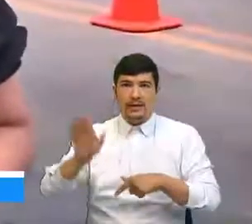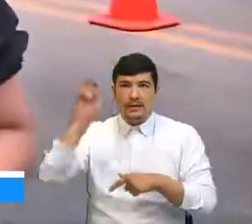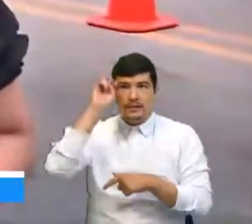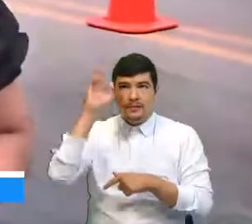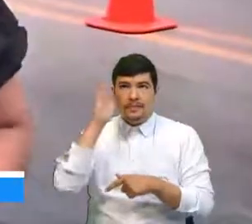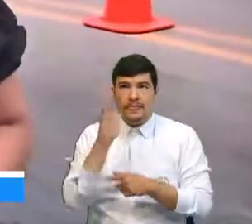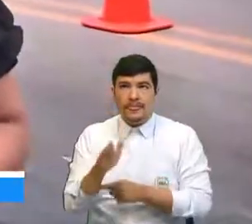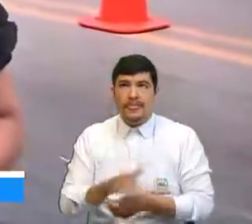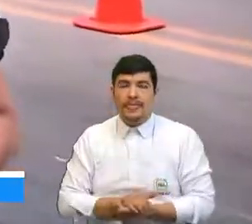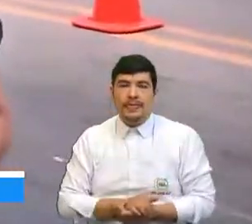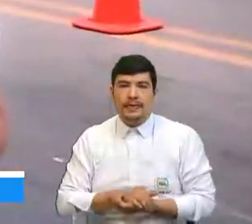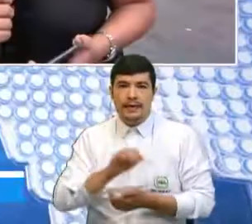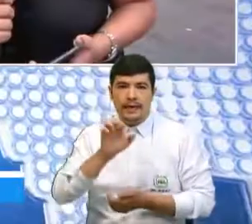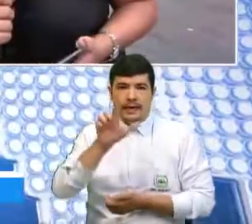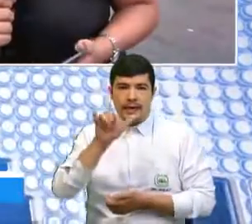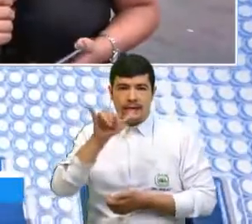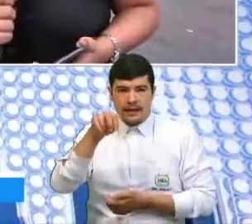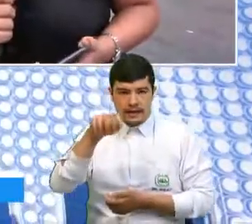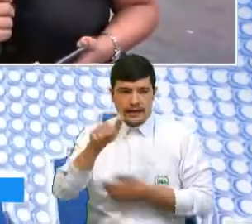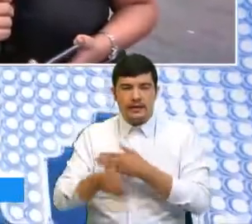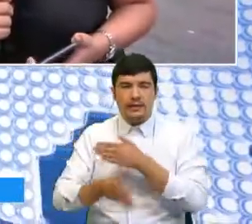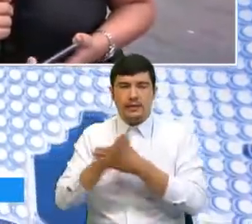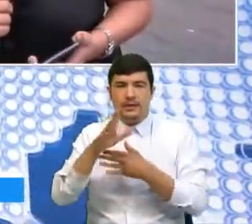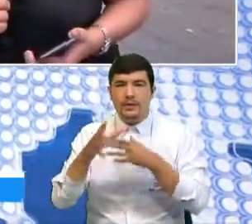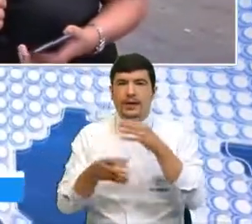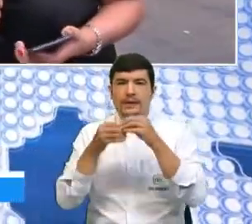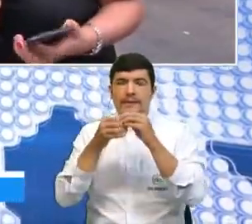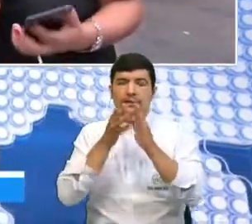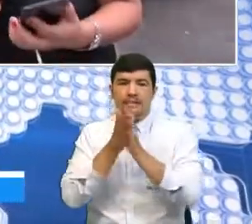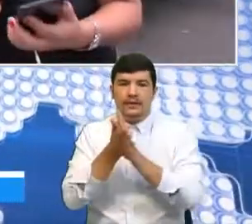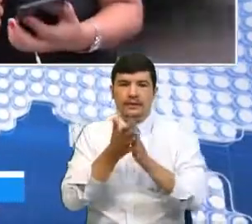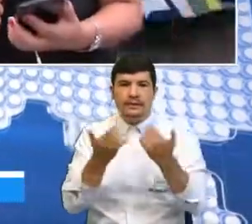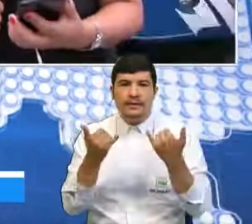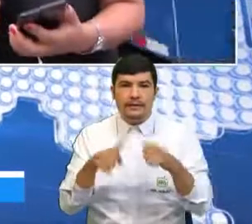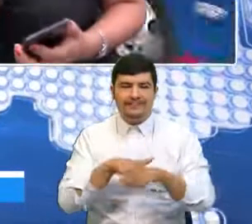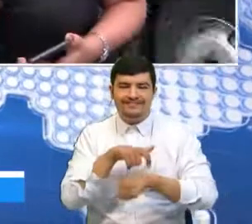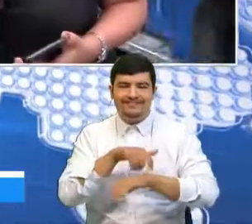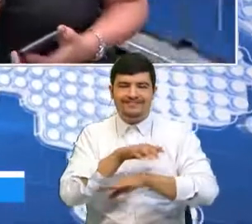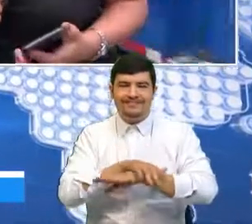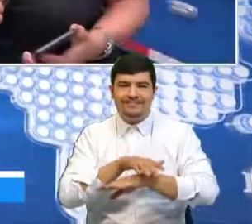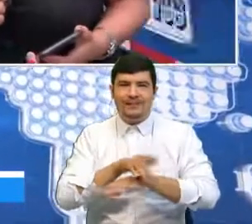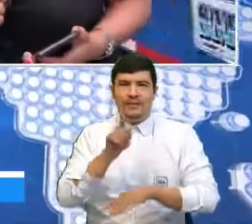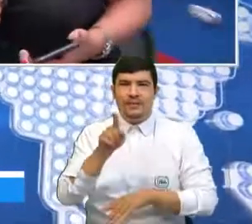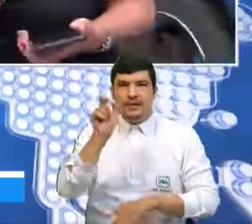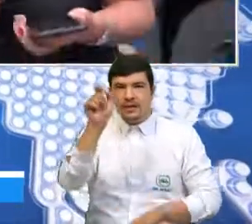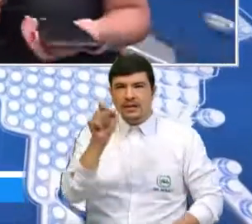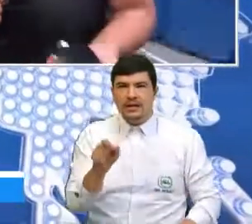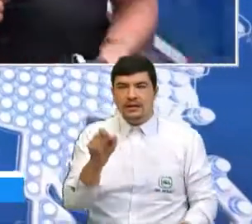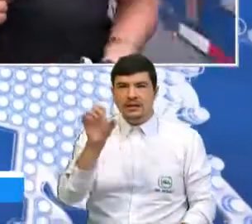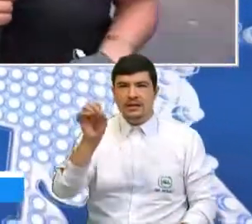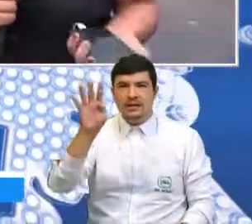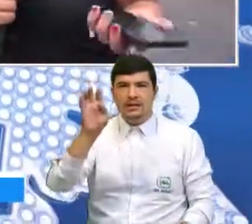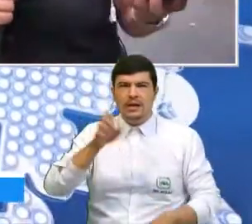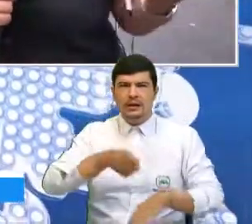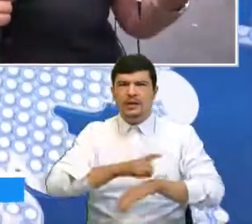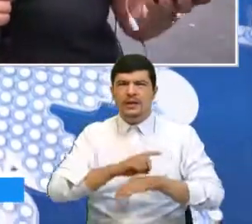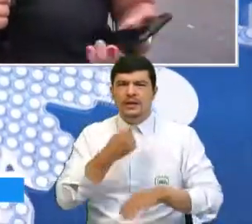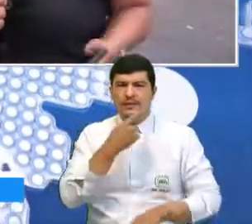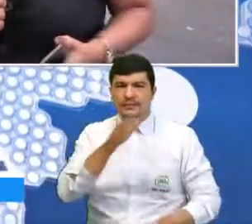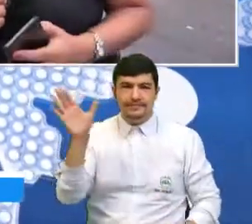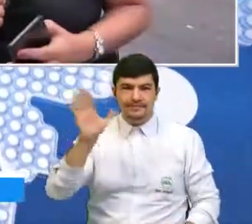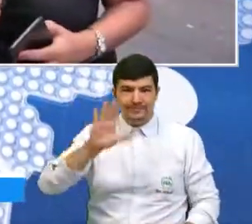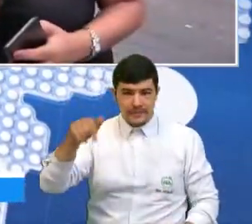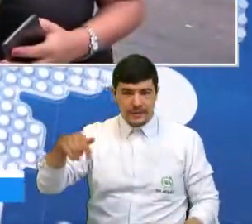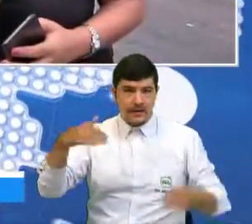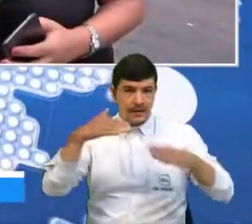Santander. Eliana, continúe usted con más información a esta hora de la tarde, 1:09. Los despido desde